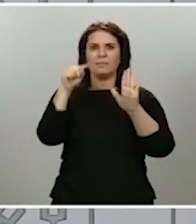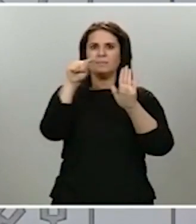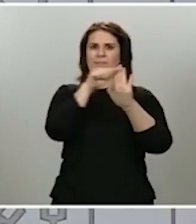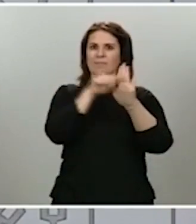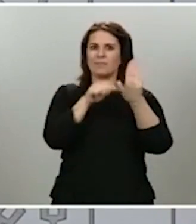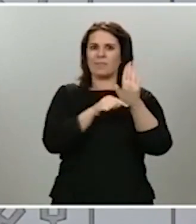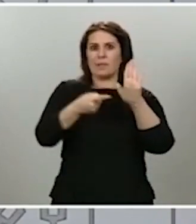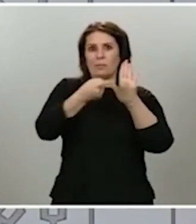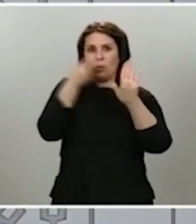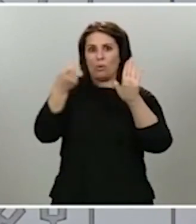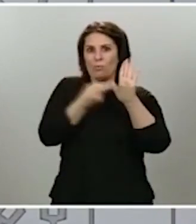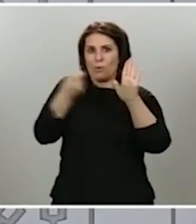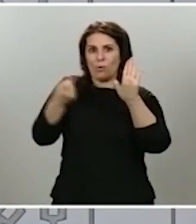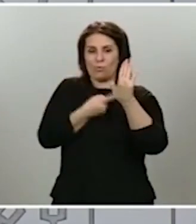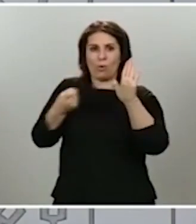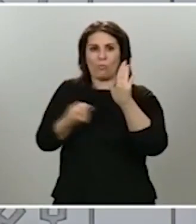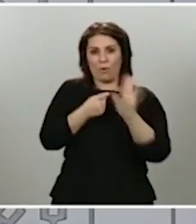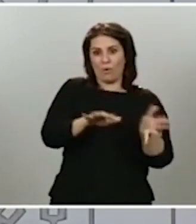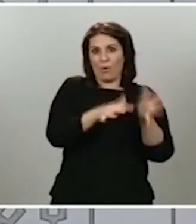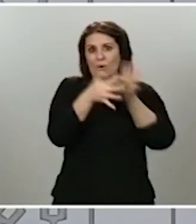movilidad. Y